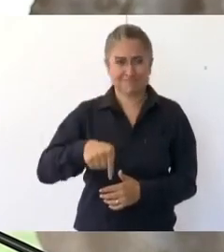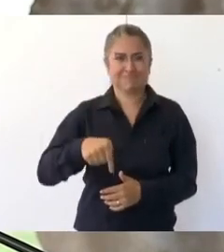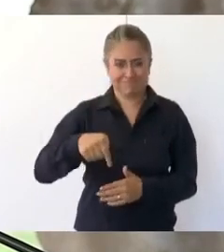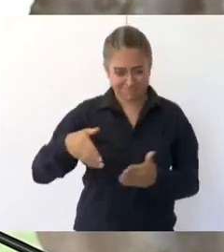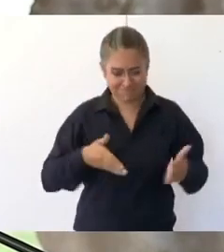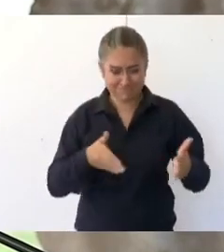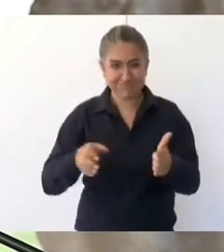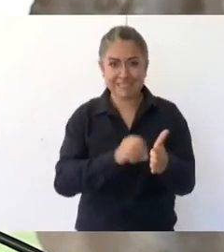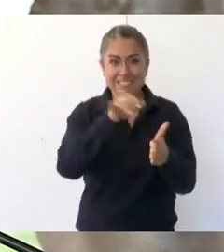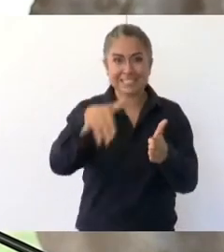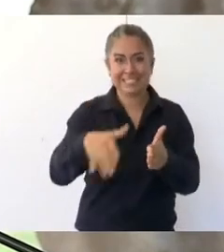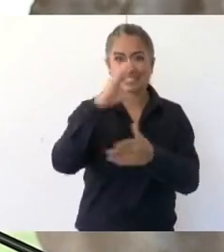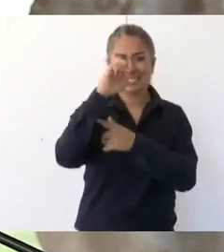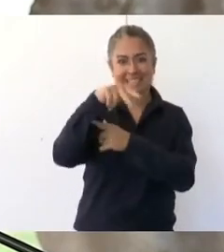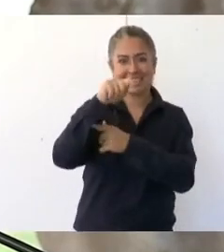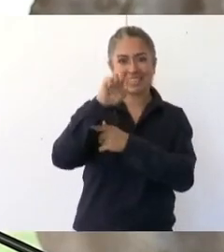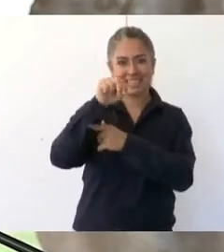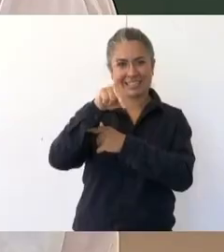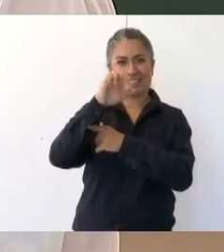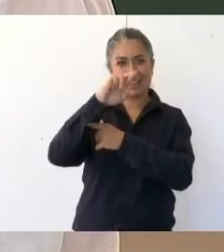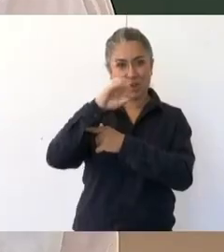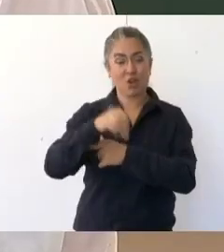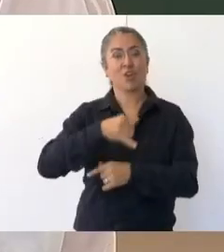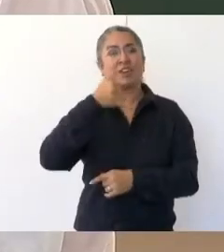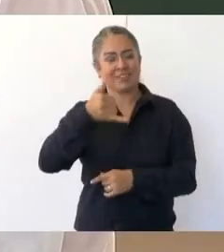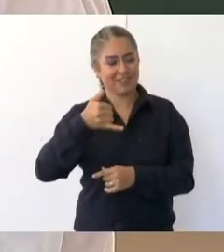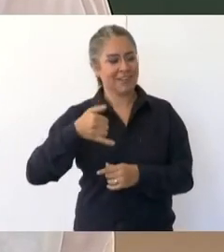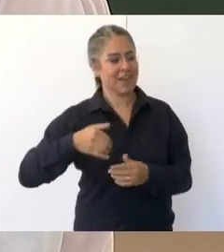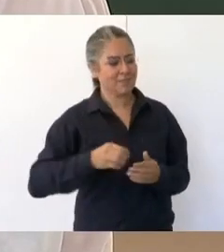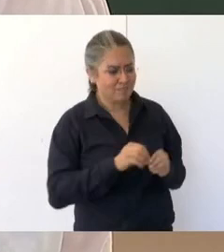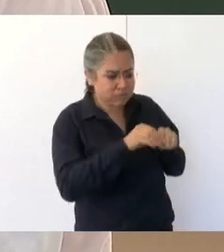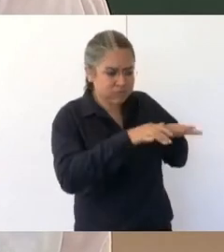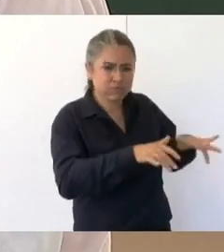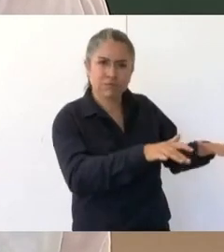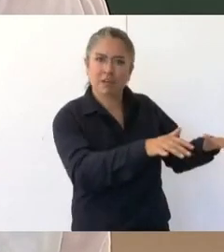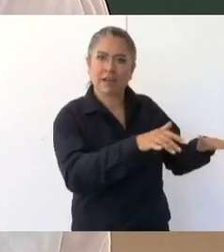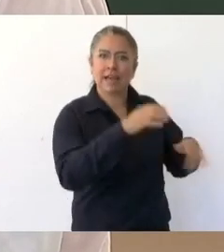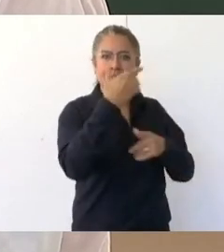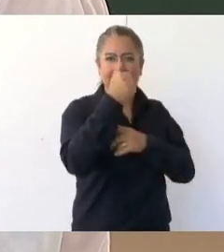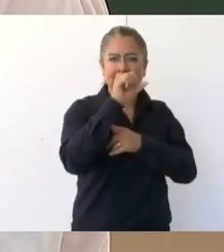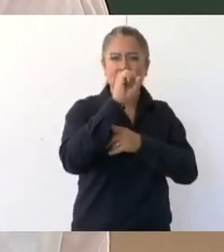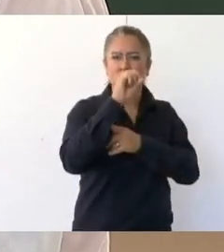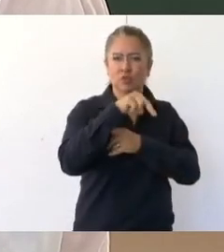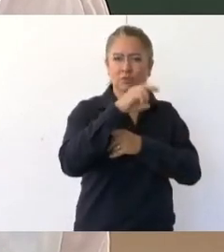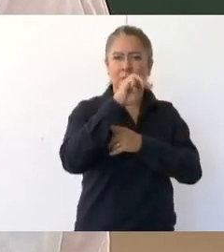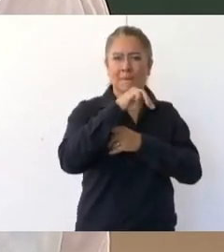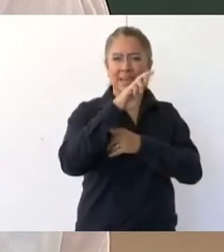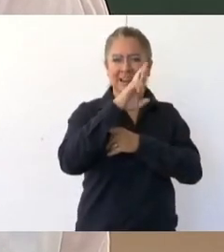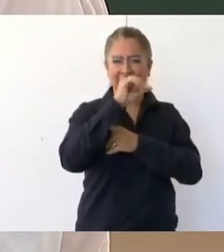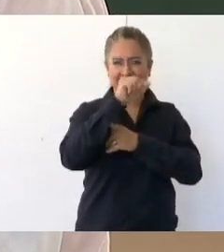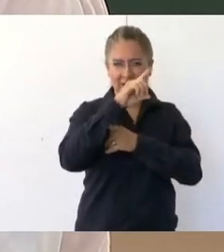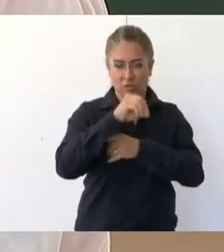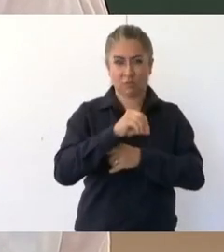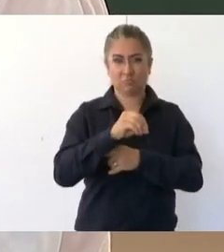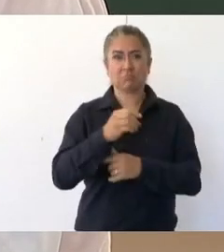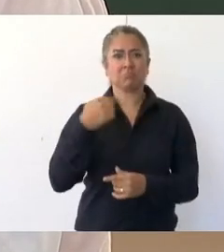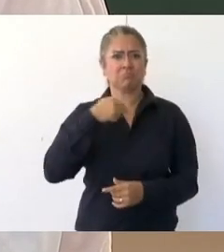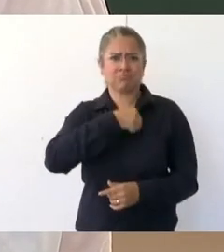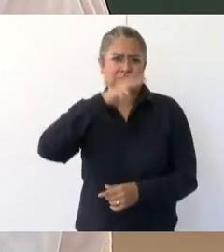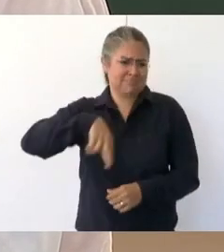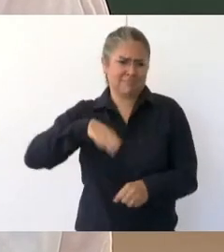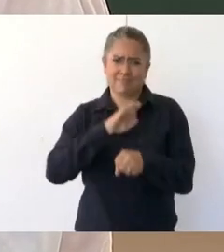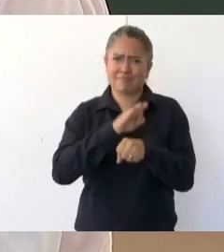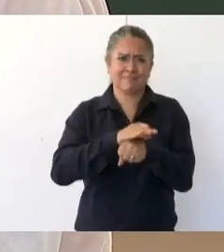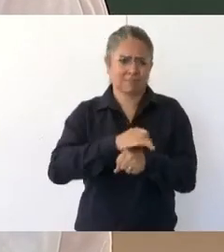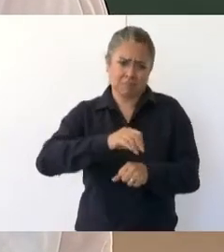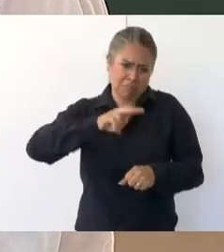Centenario y Distrito de Riego Alejandro Gascón Mercado. Así, respaldamos con hechos al sector agropecuario mexicano, uno de los más